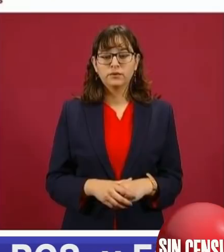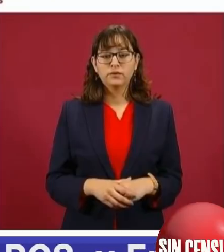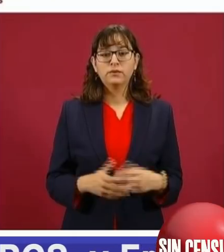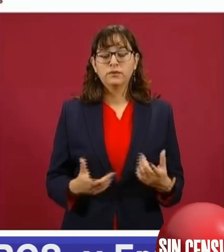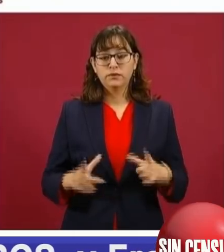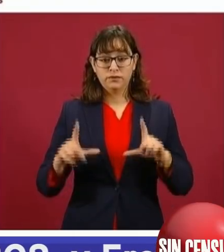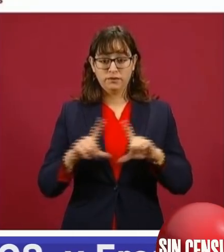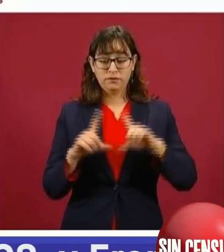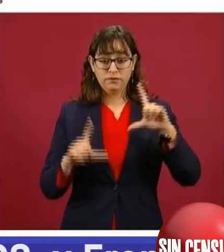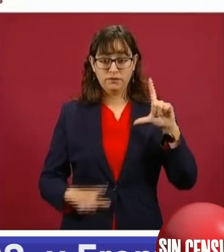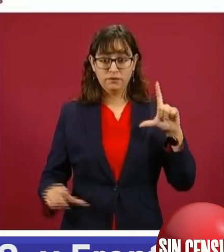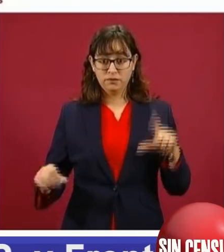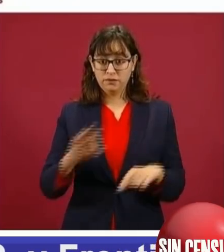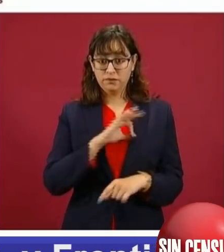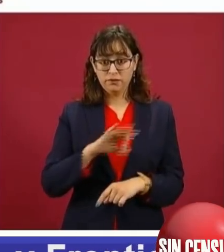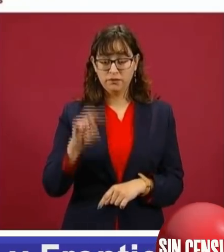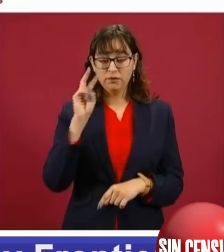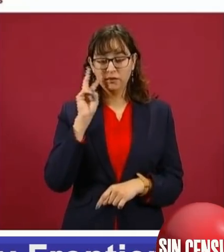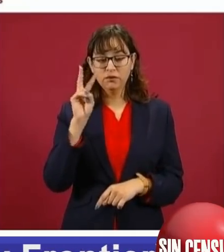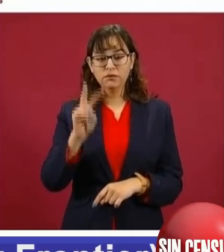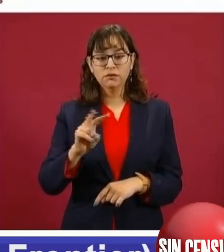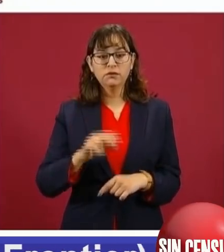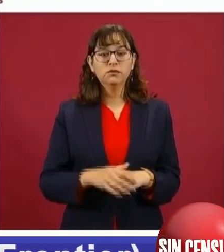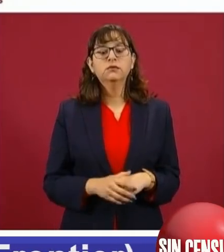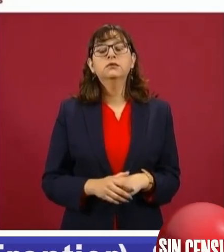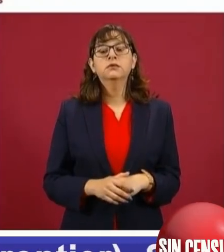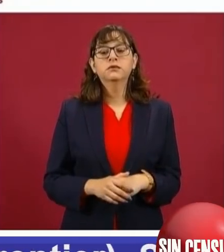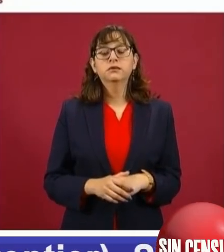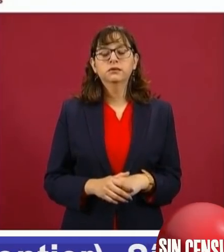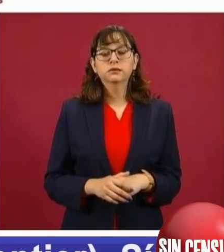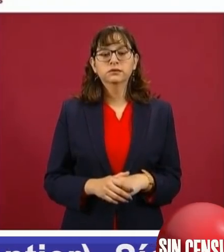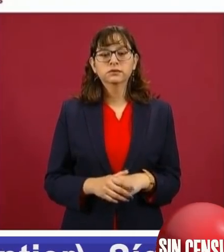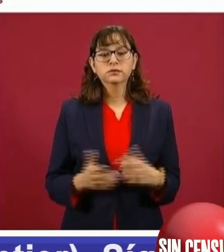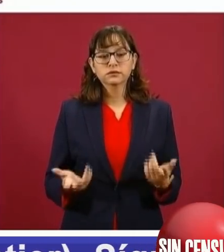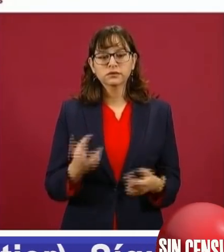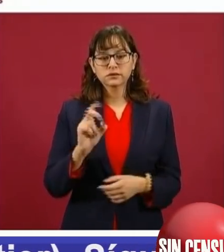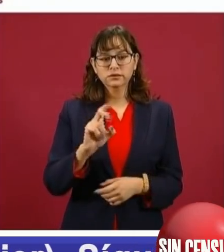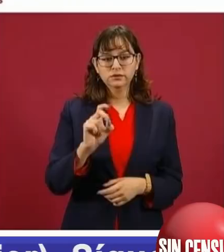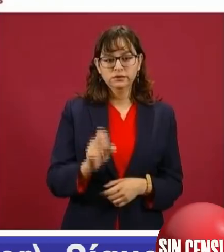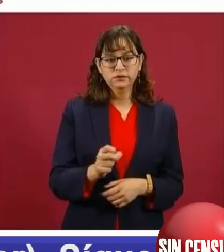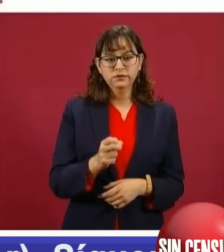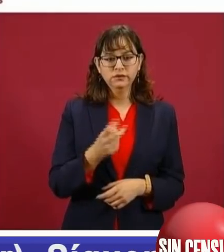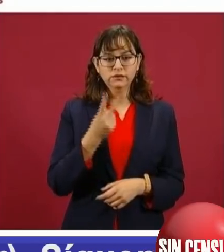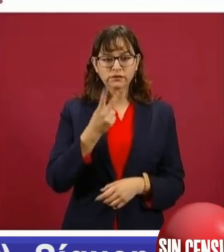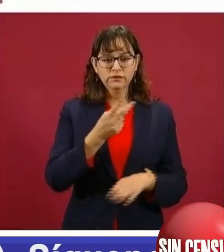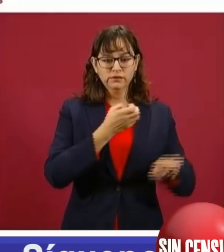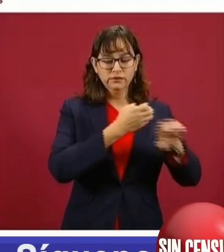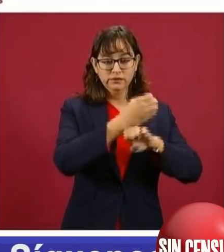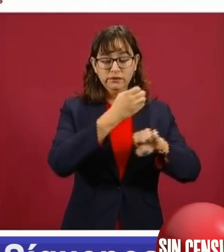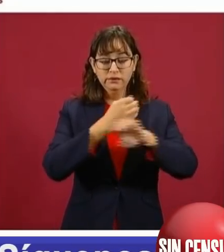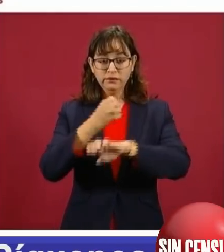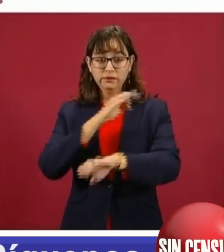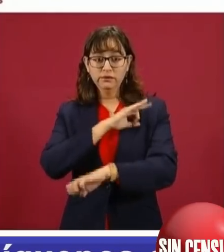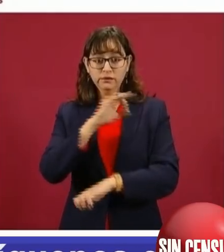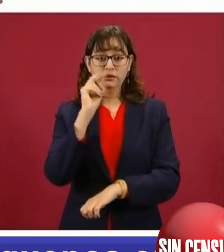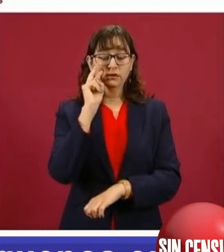nivel nacional, y después las otras 32 columnas, empezando de izquierda a derecha, muestran